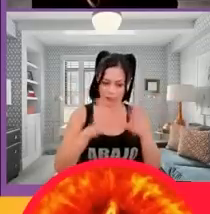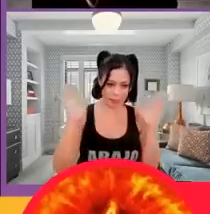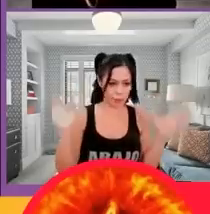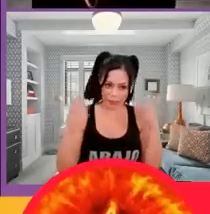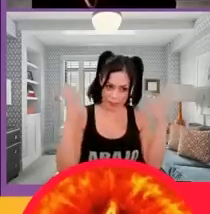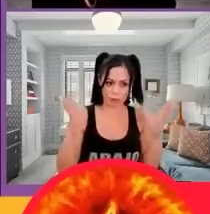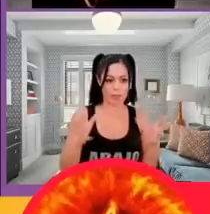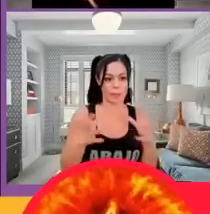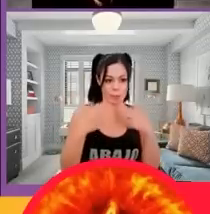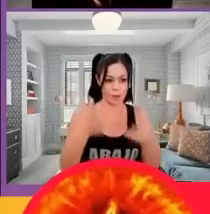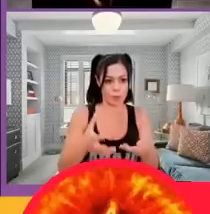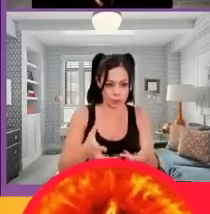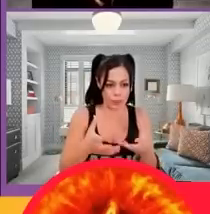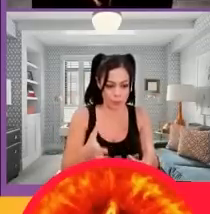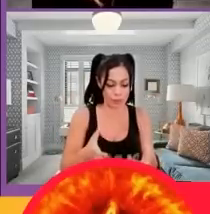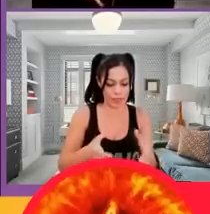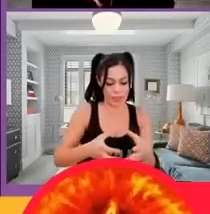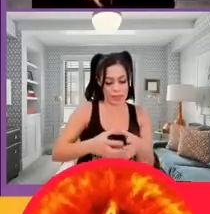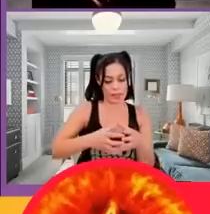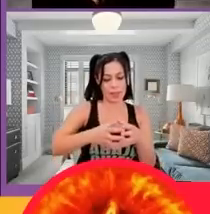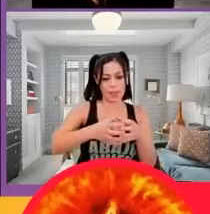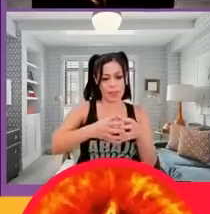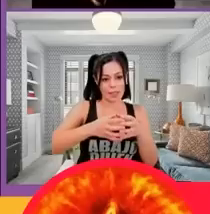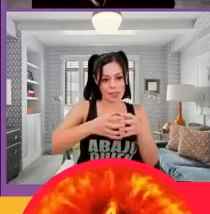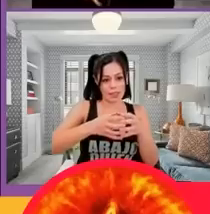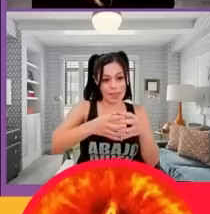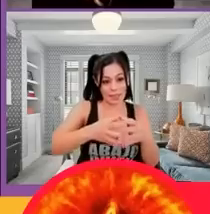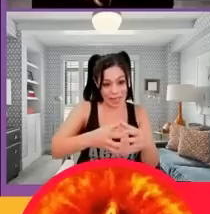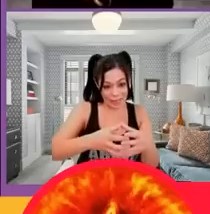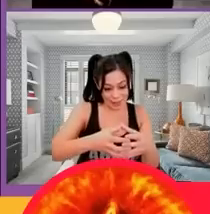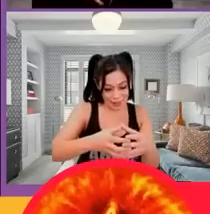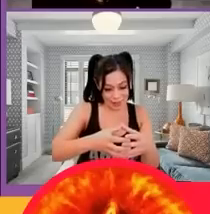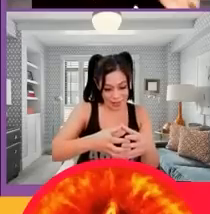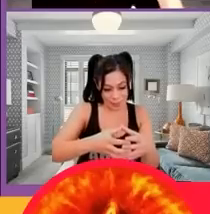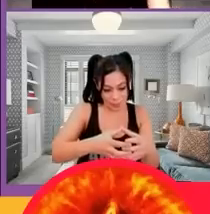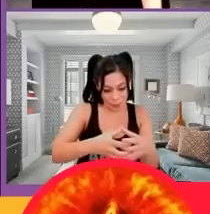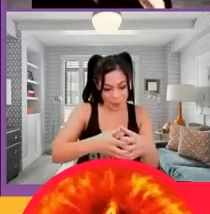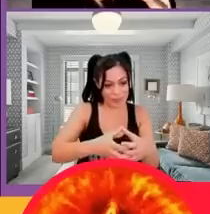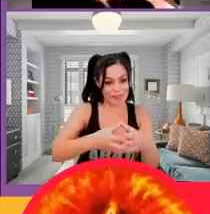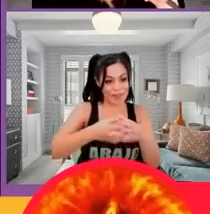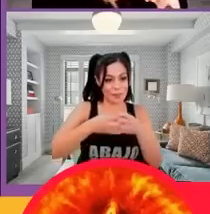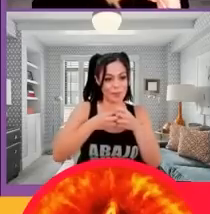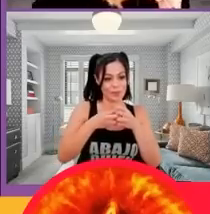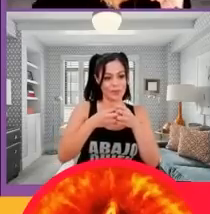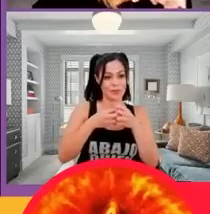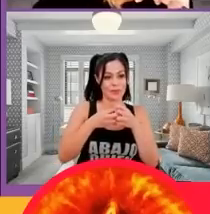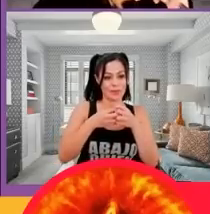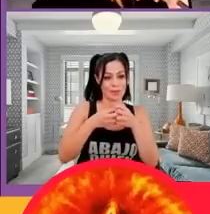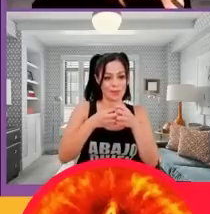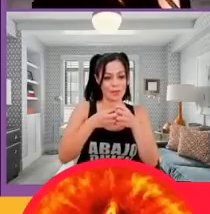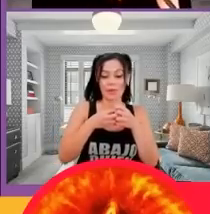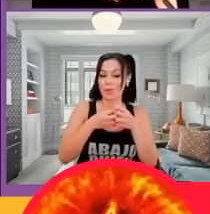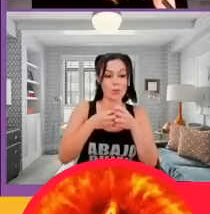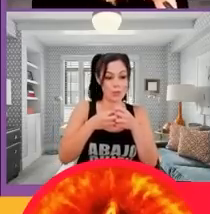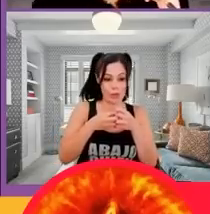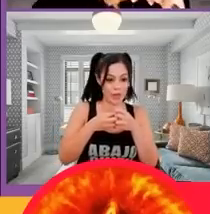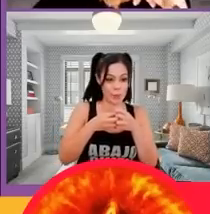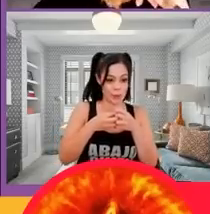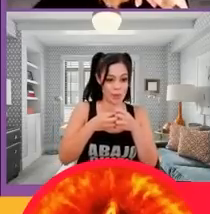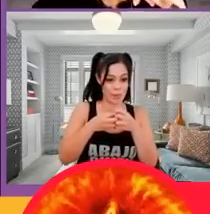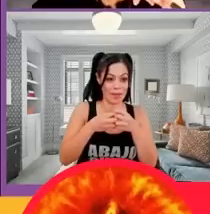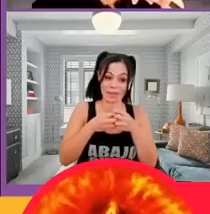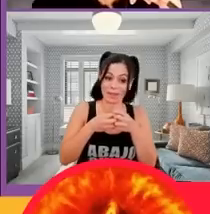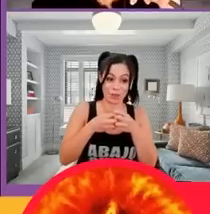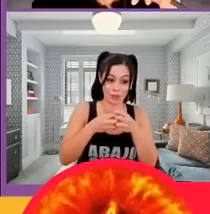Ya, entre otras razones que podemos desmontarla es que quitar el pluripartidismo no soluciona